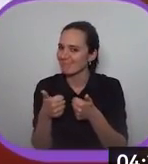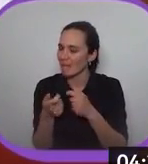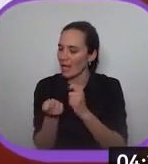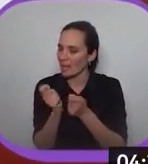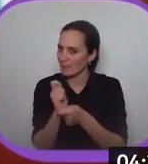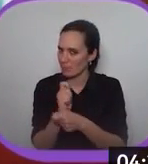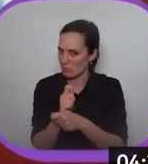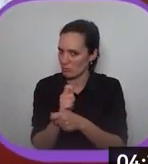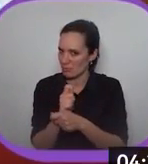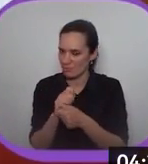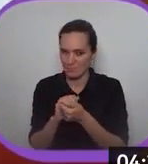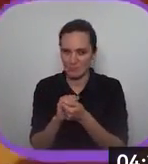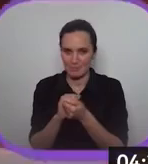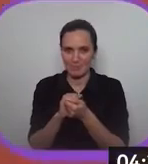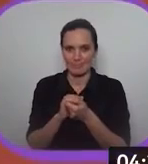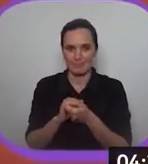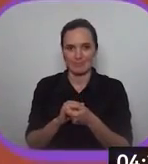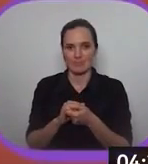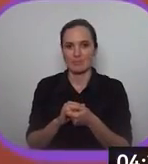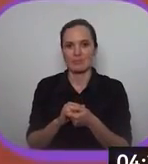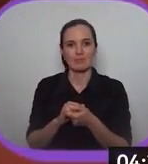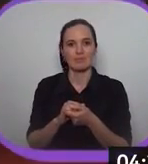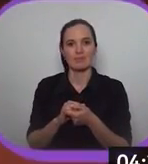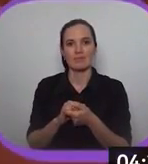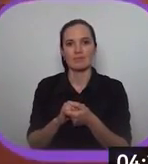nuevo giro.